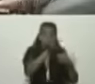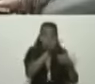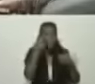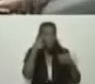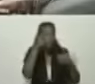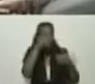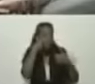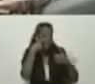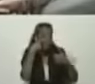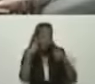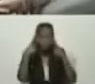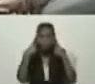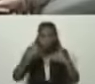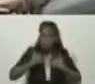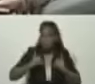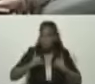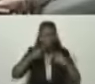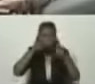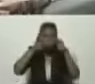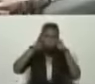supervisar,